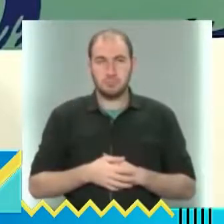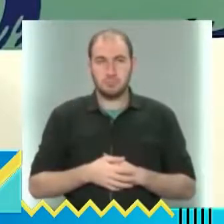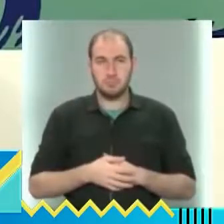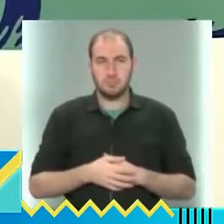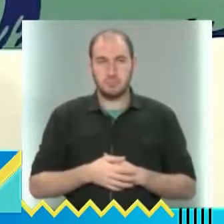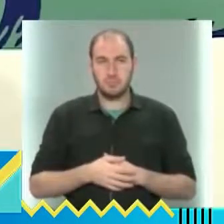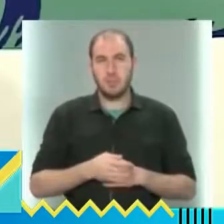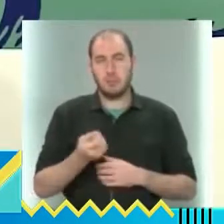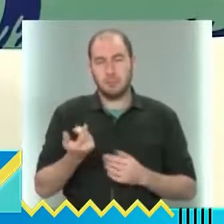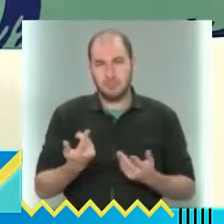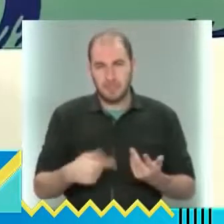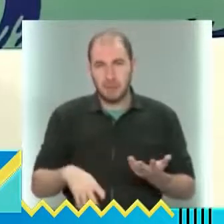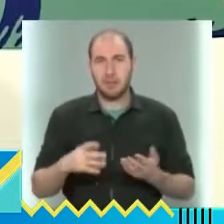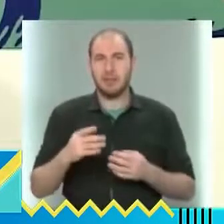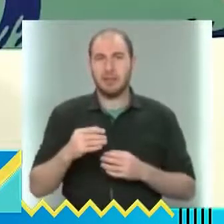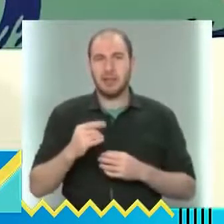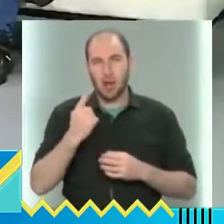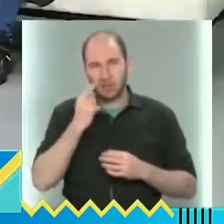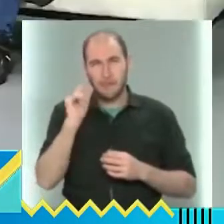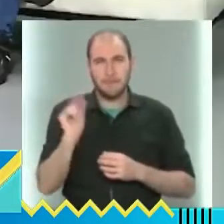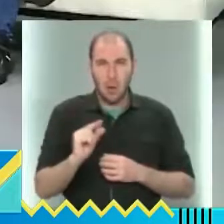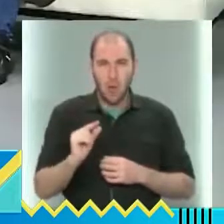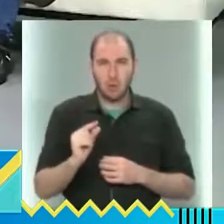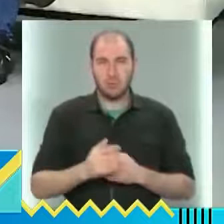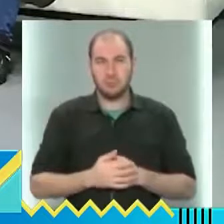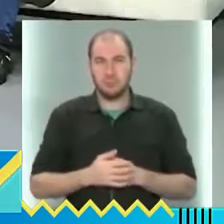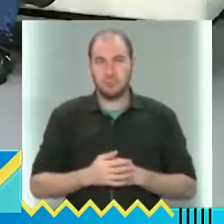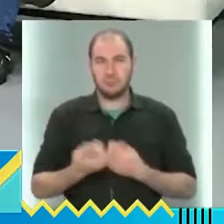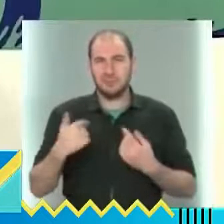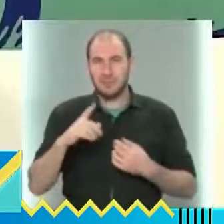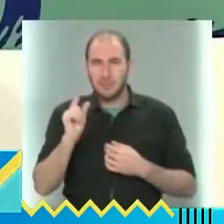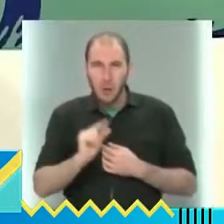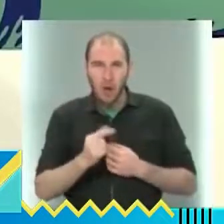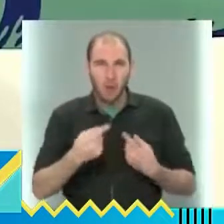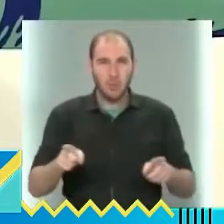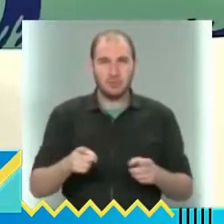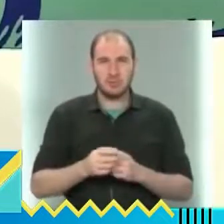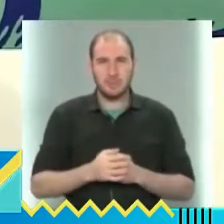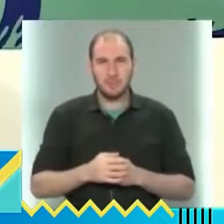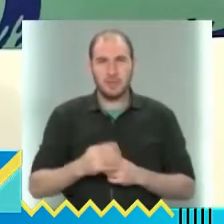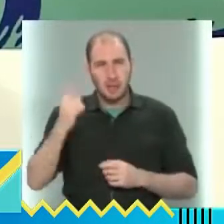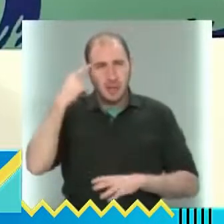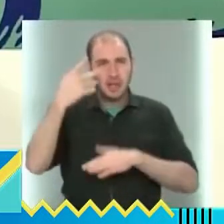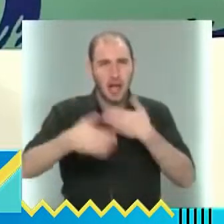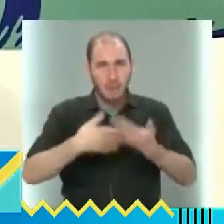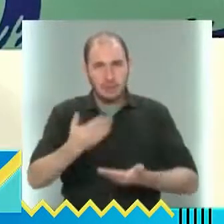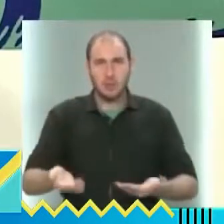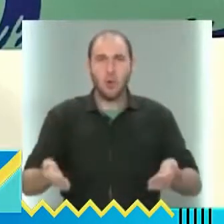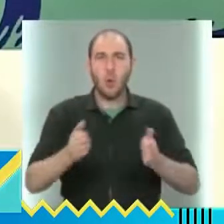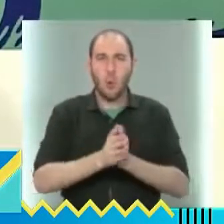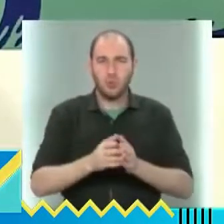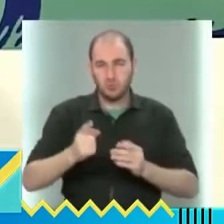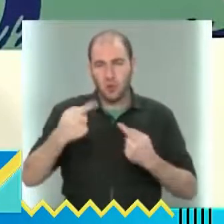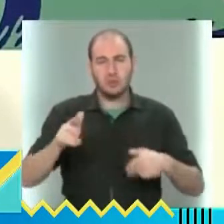Bueno, uno tiene también un poco de conocimiento, pero muy escaso, ir formándose paralelamente a